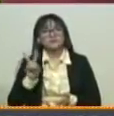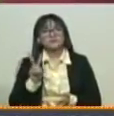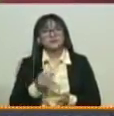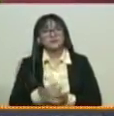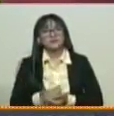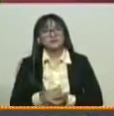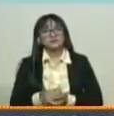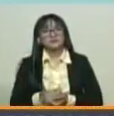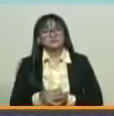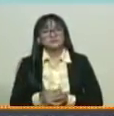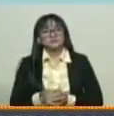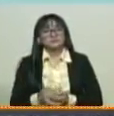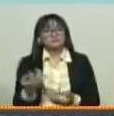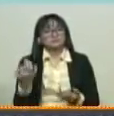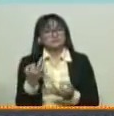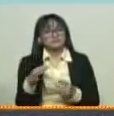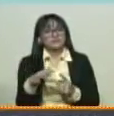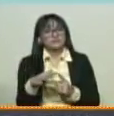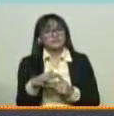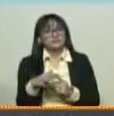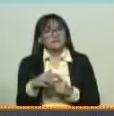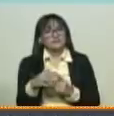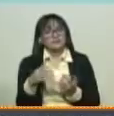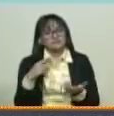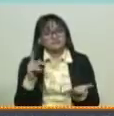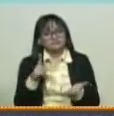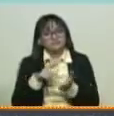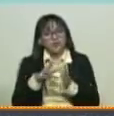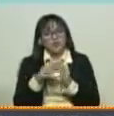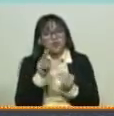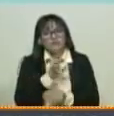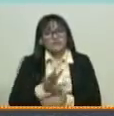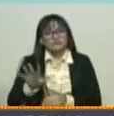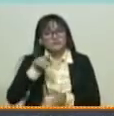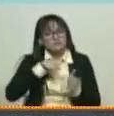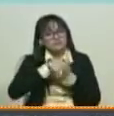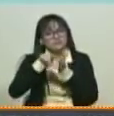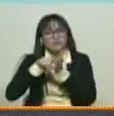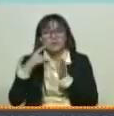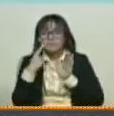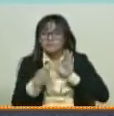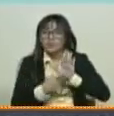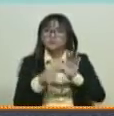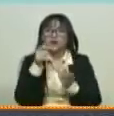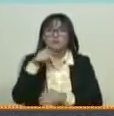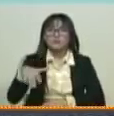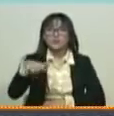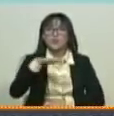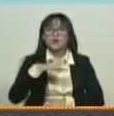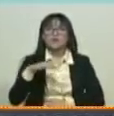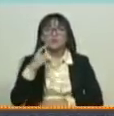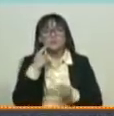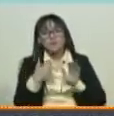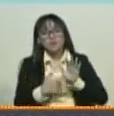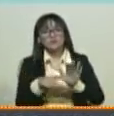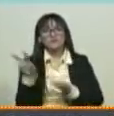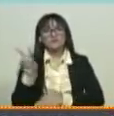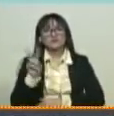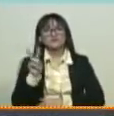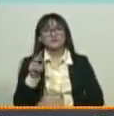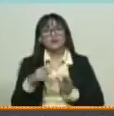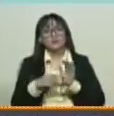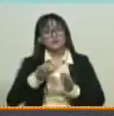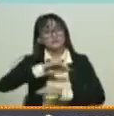con la primacía de la realidad, y por eso recorremos el país, para mostrar a nuestro pueblo, para mostrar a Venezuela, para mostrar